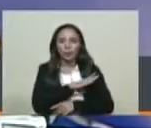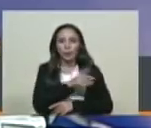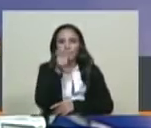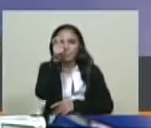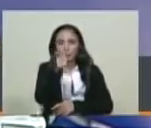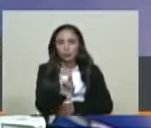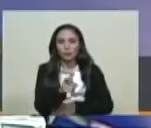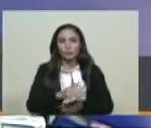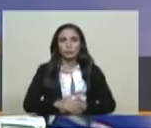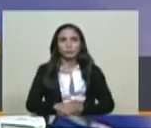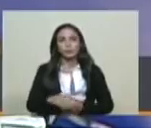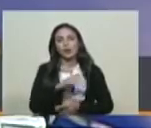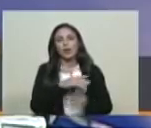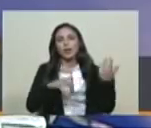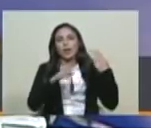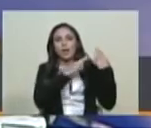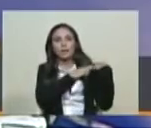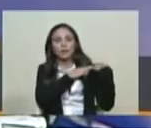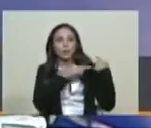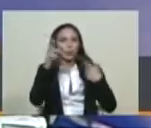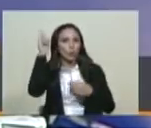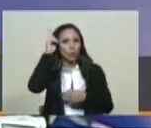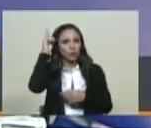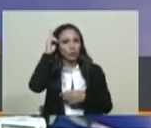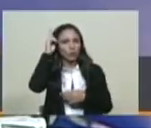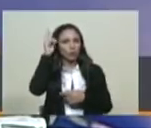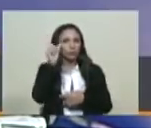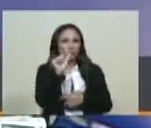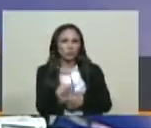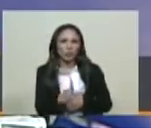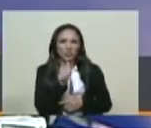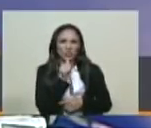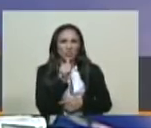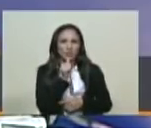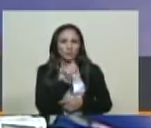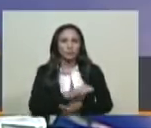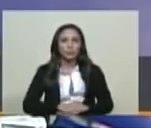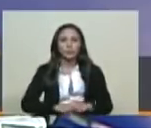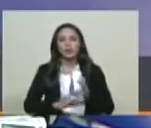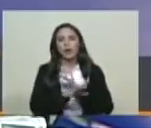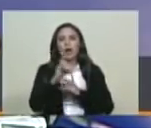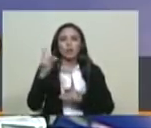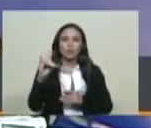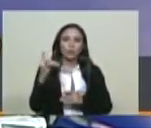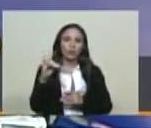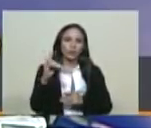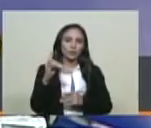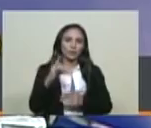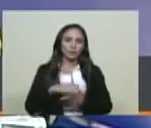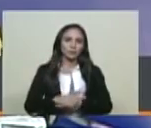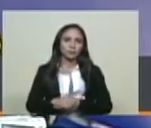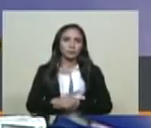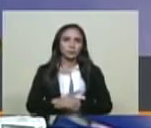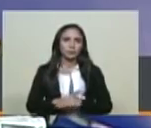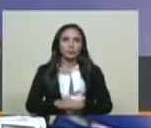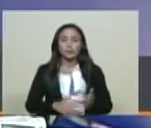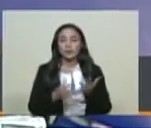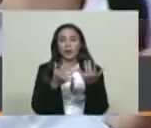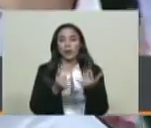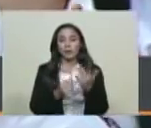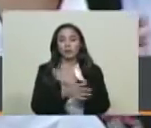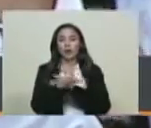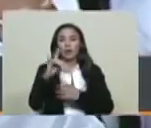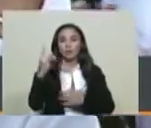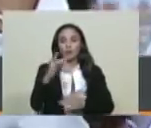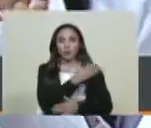Y el jefe indio del sur. ¿Quién es el jefe indio del sur? Evo Morales Jaima, el nuevo Inca.